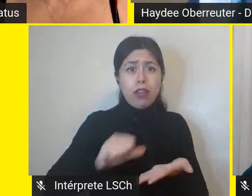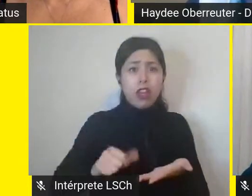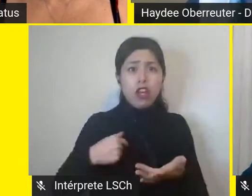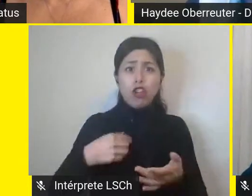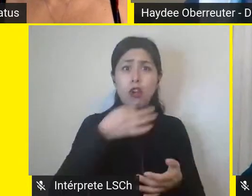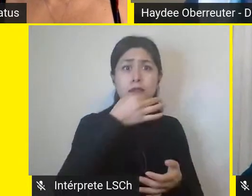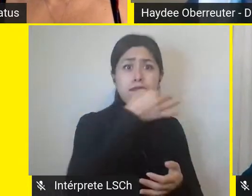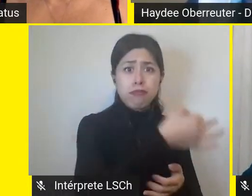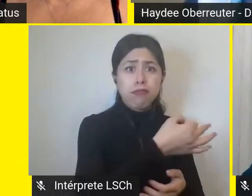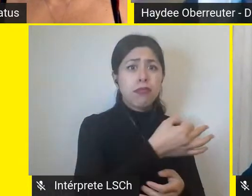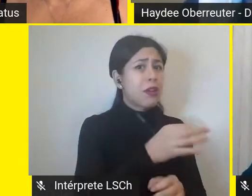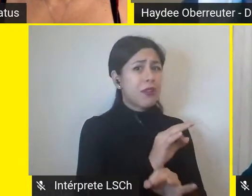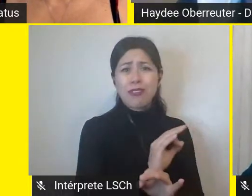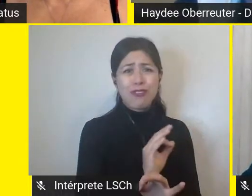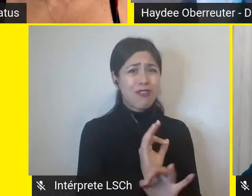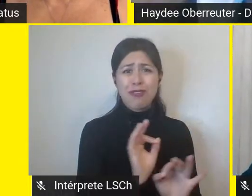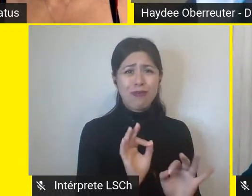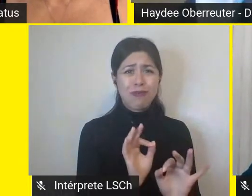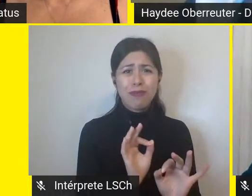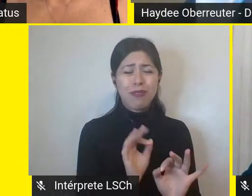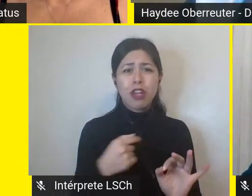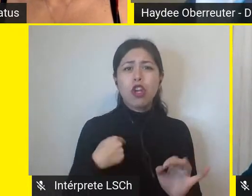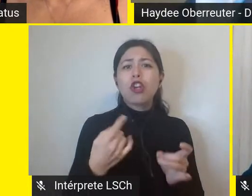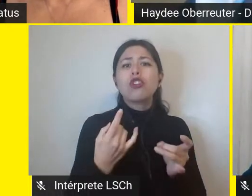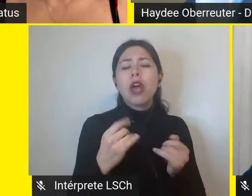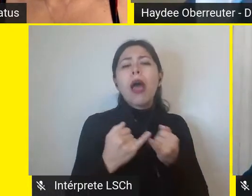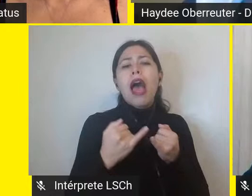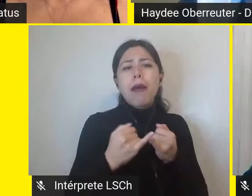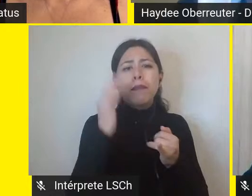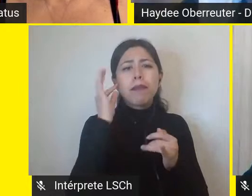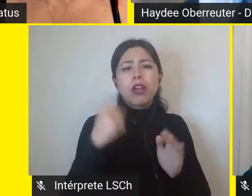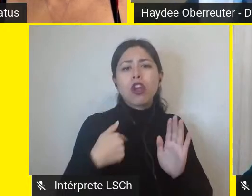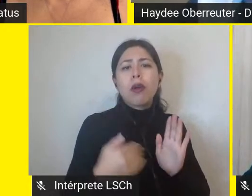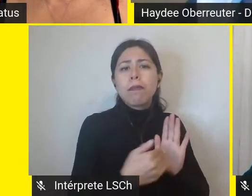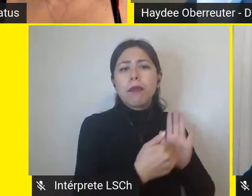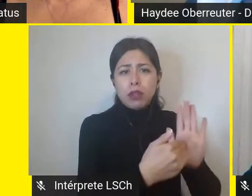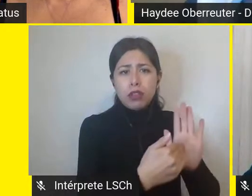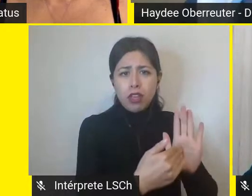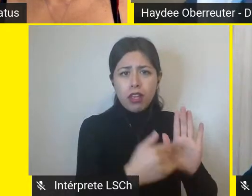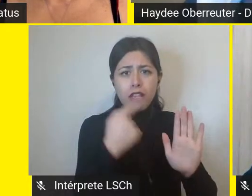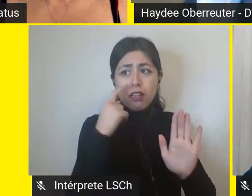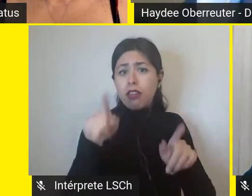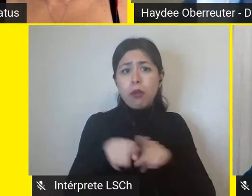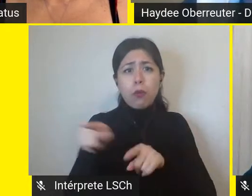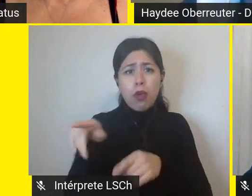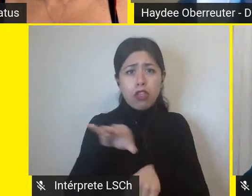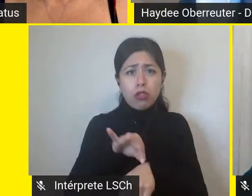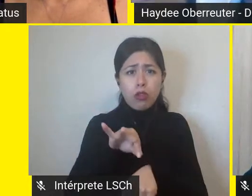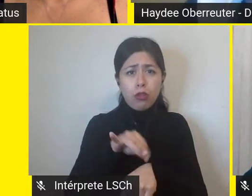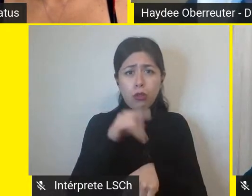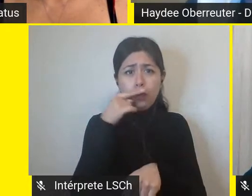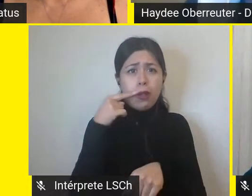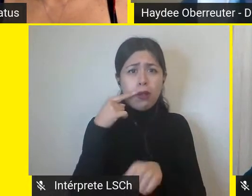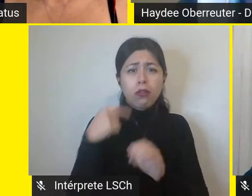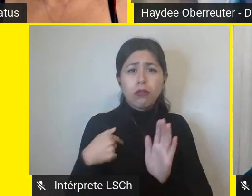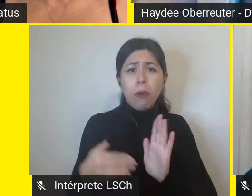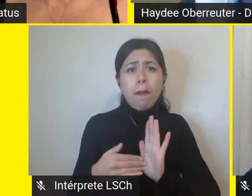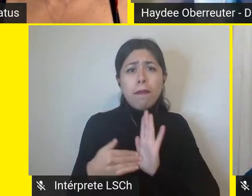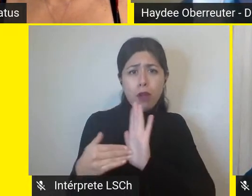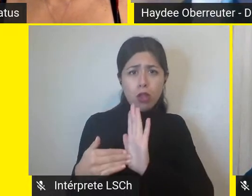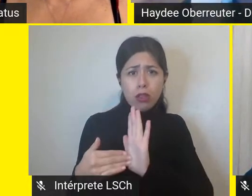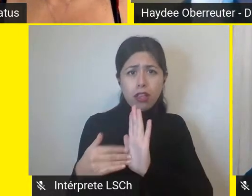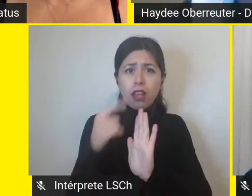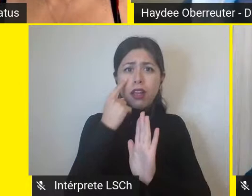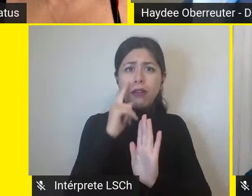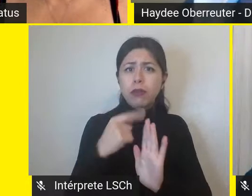No. A lo más a mi amiga le mostré lo que me pasaba. Igual que hice con el doctor. Le mostré, pero no